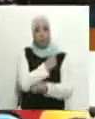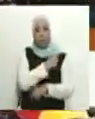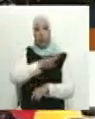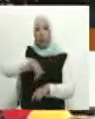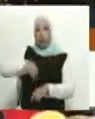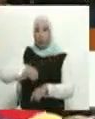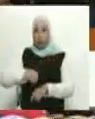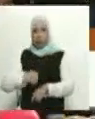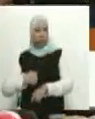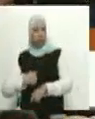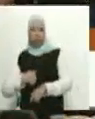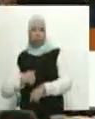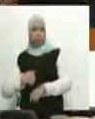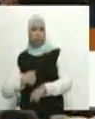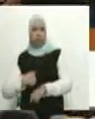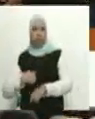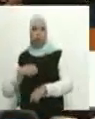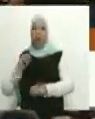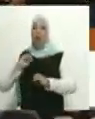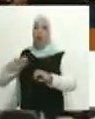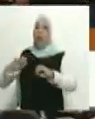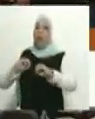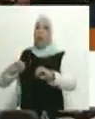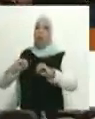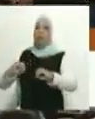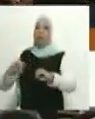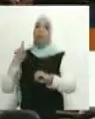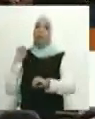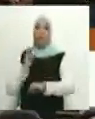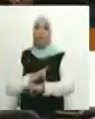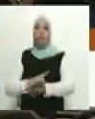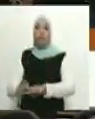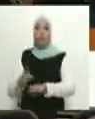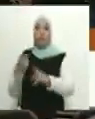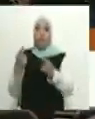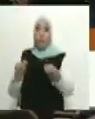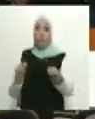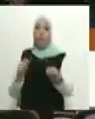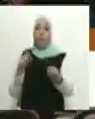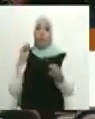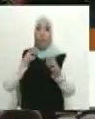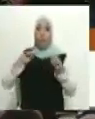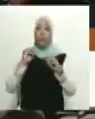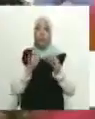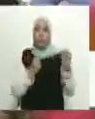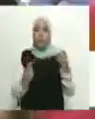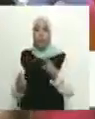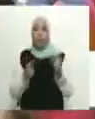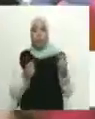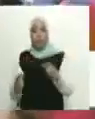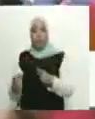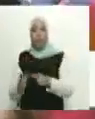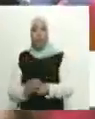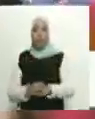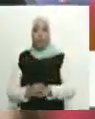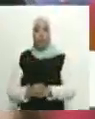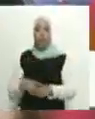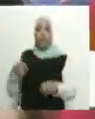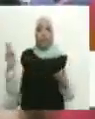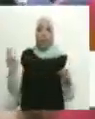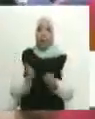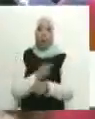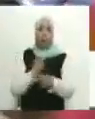los violentos porque les reclamamos, les reclamamos que pidieron invasiones, que pidieron